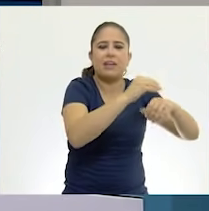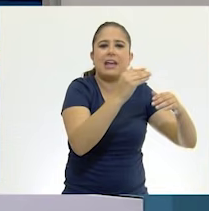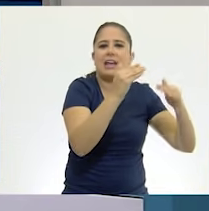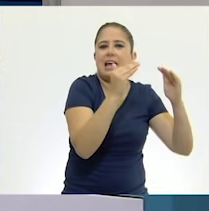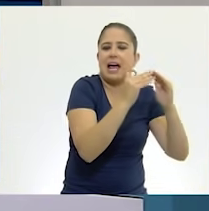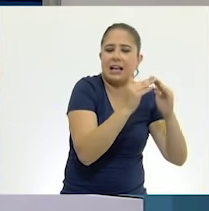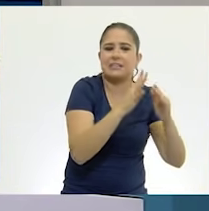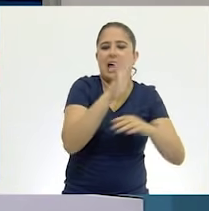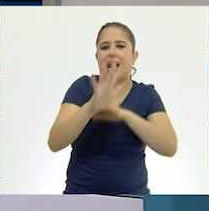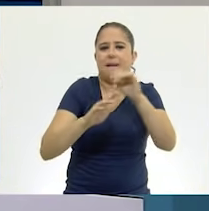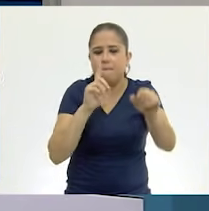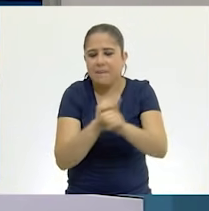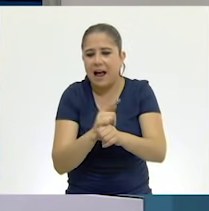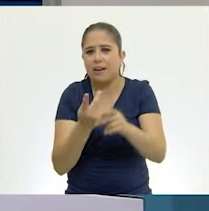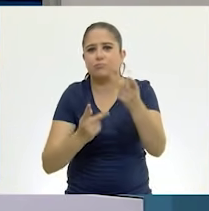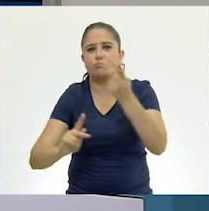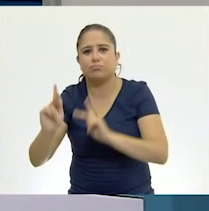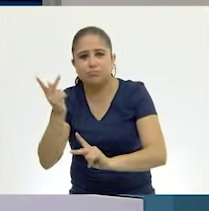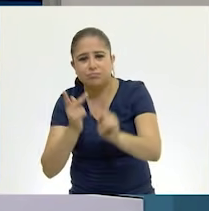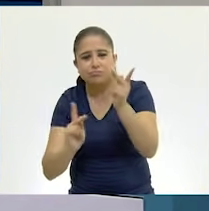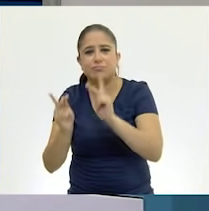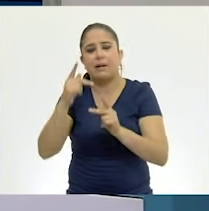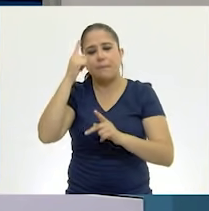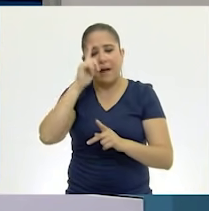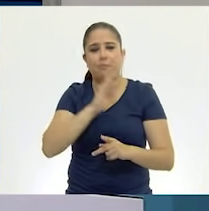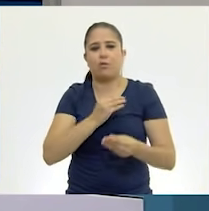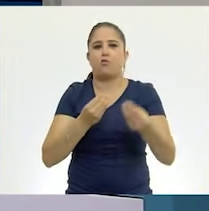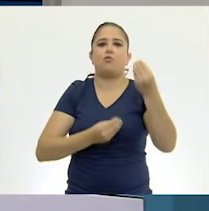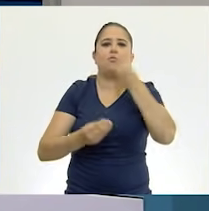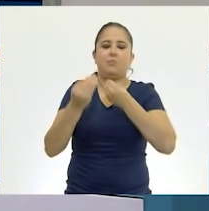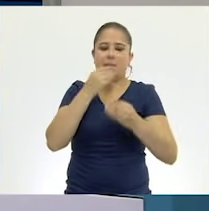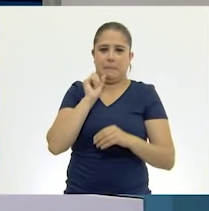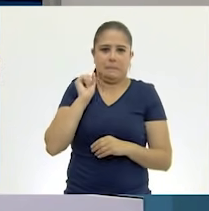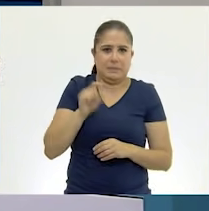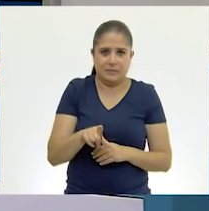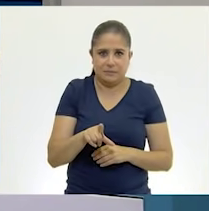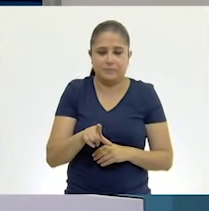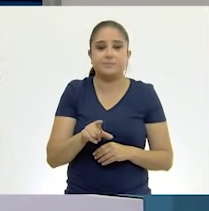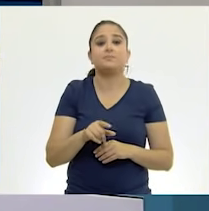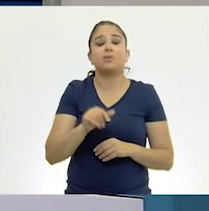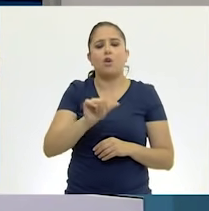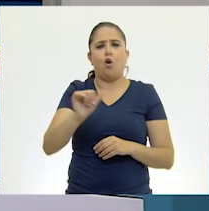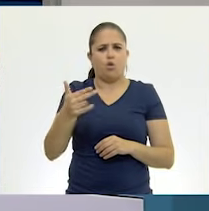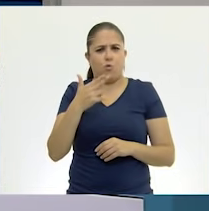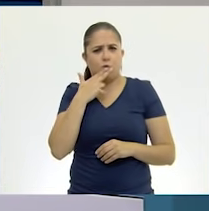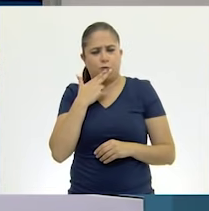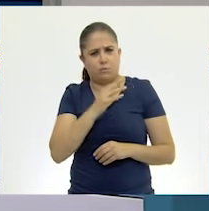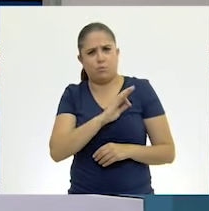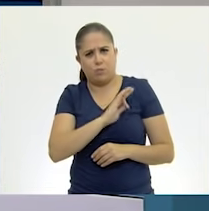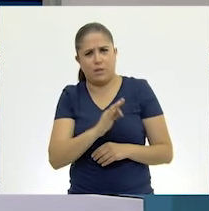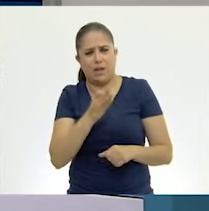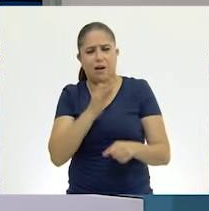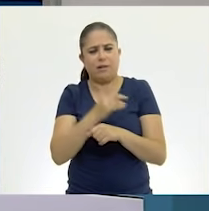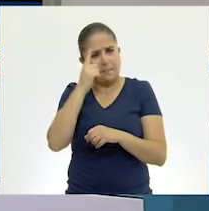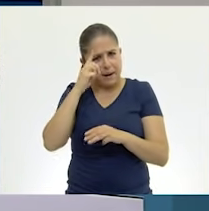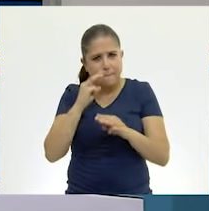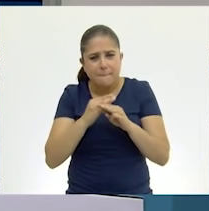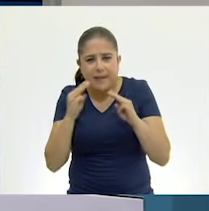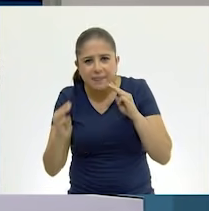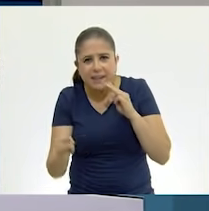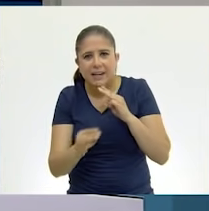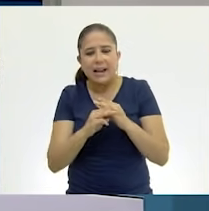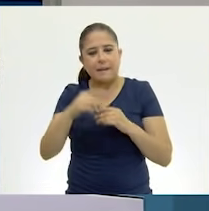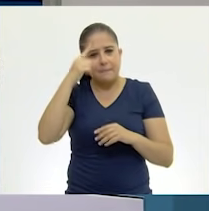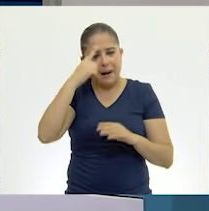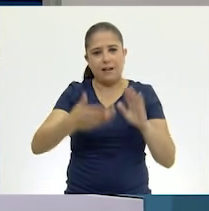plantas, animales y microorganismos para su alimentación, pero también para otros usos, como la obtención de materiales